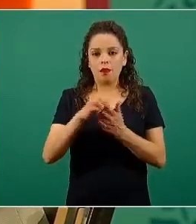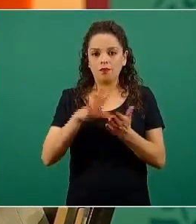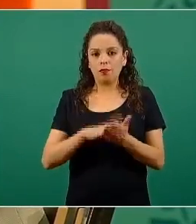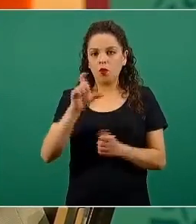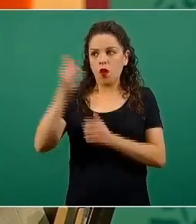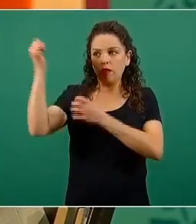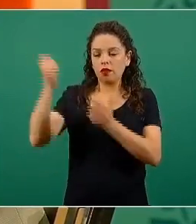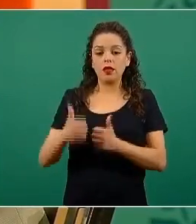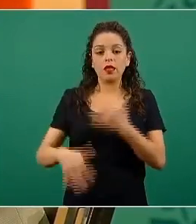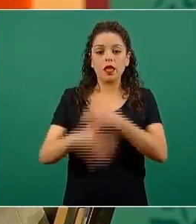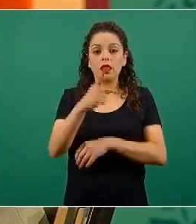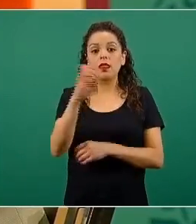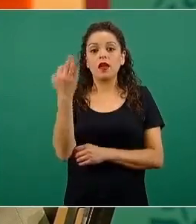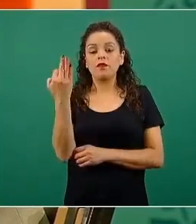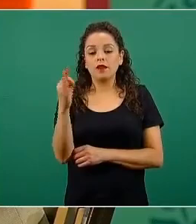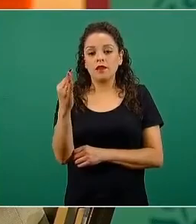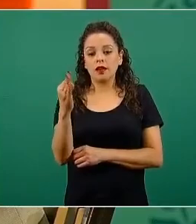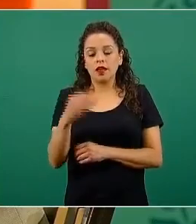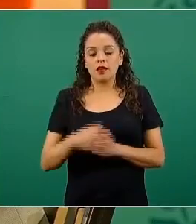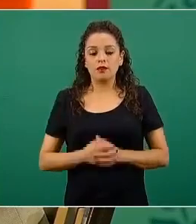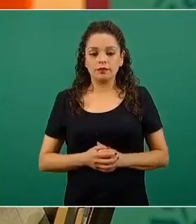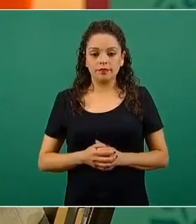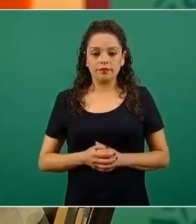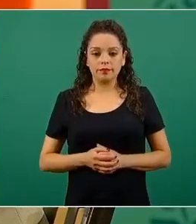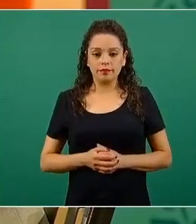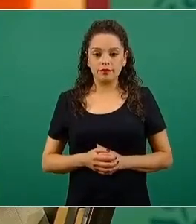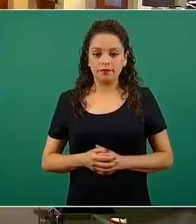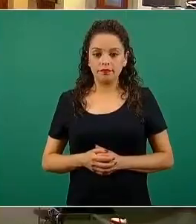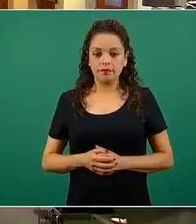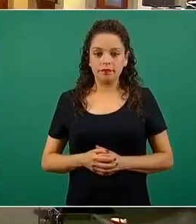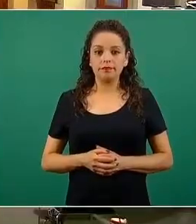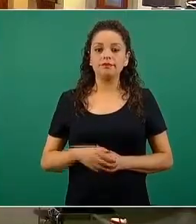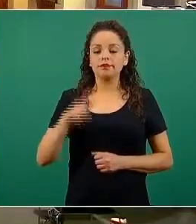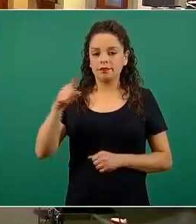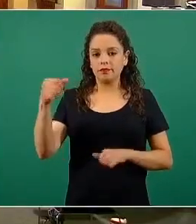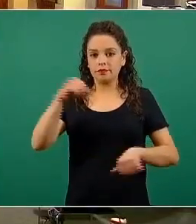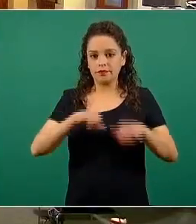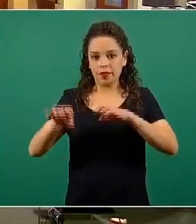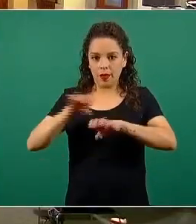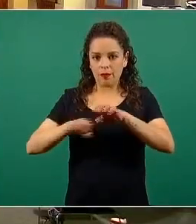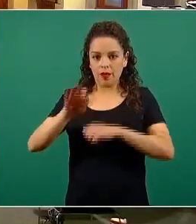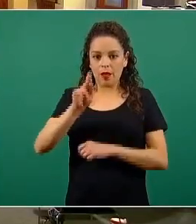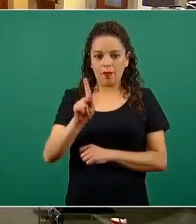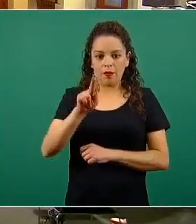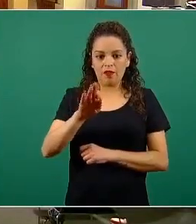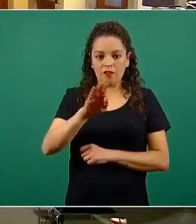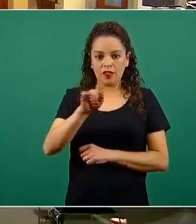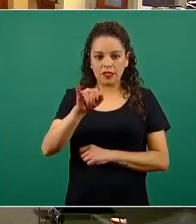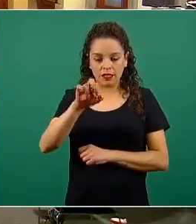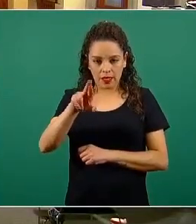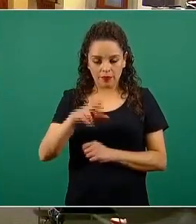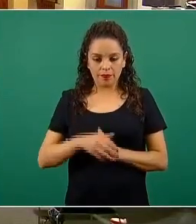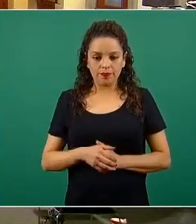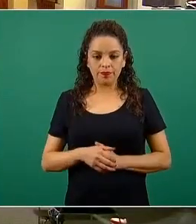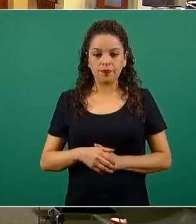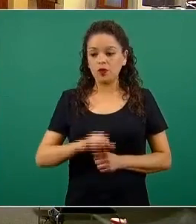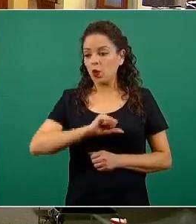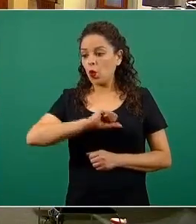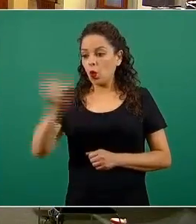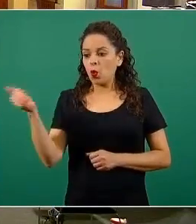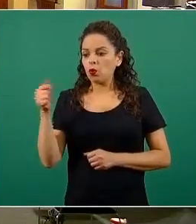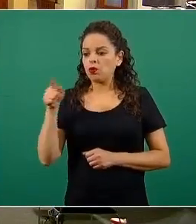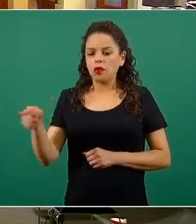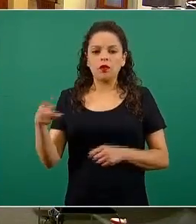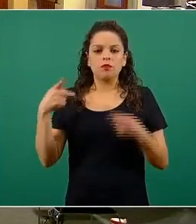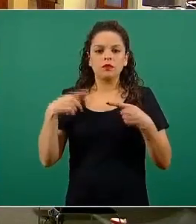tenemos programado el embarque de Pfizer. Ahora, el otro personal, como usted